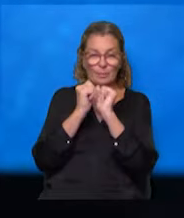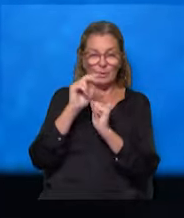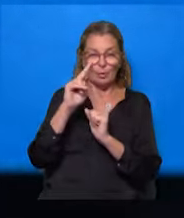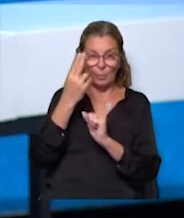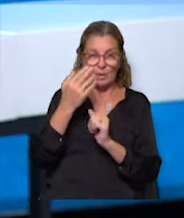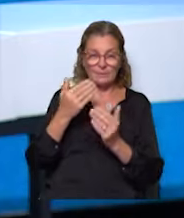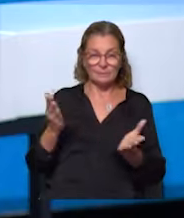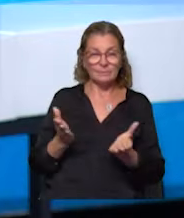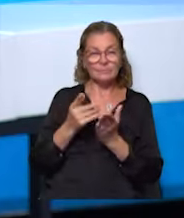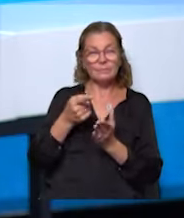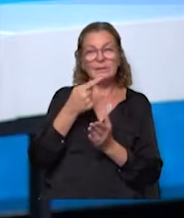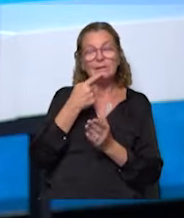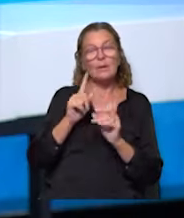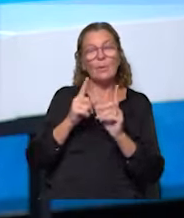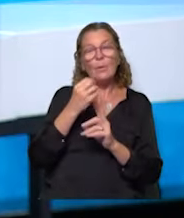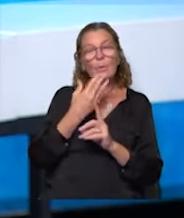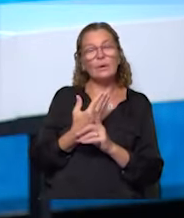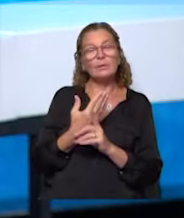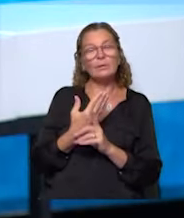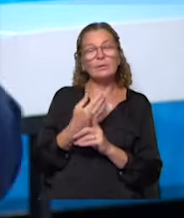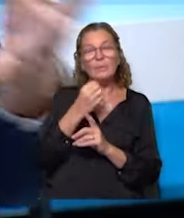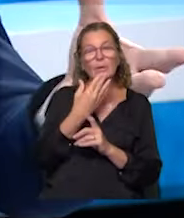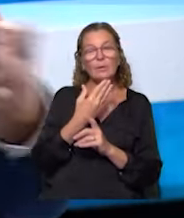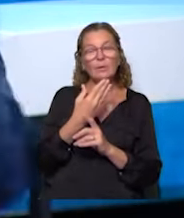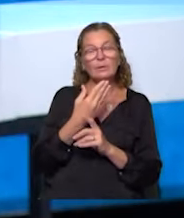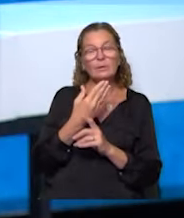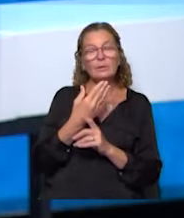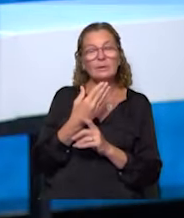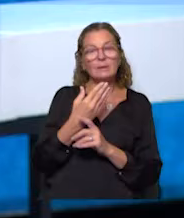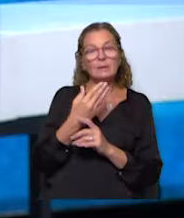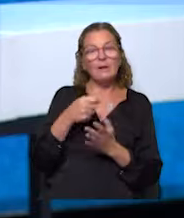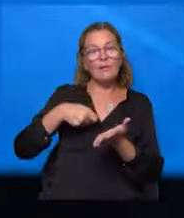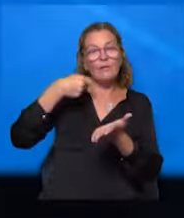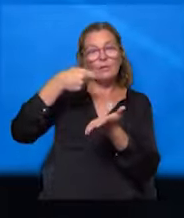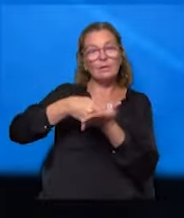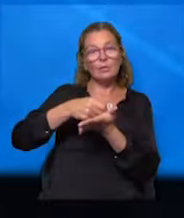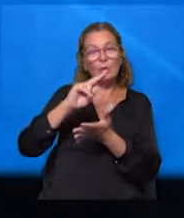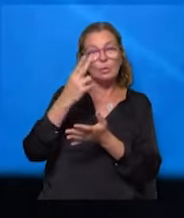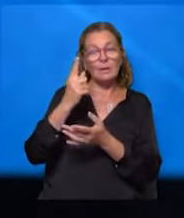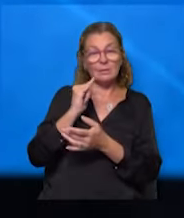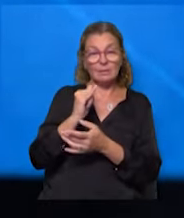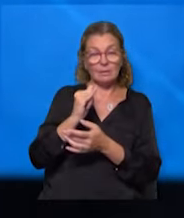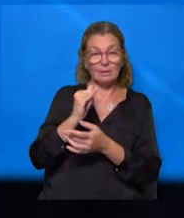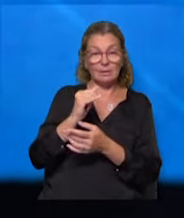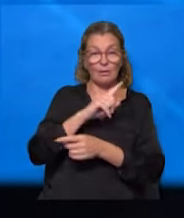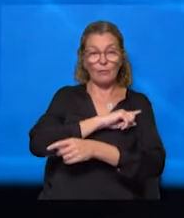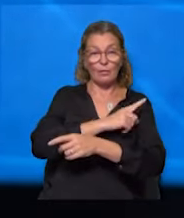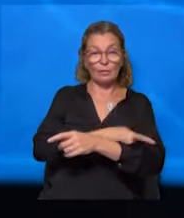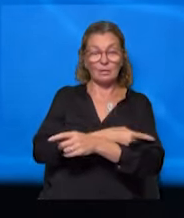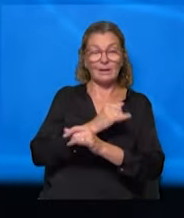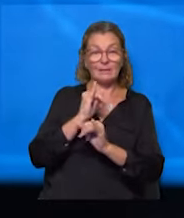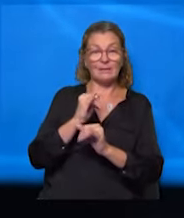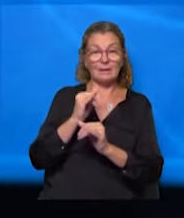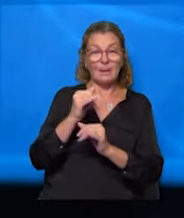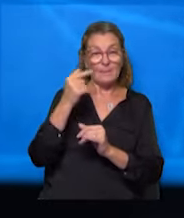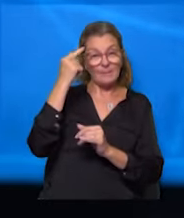debería tener y manejas como buena noticia que haya mejorado la calificación en cuanto al grado inversor del Uruguay Sí claro por supuesto reforzar la